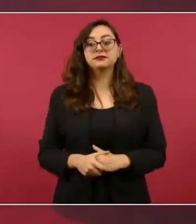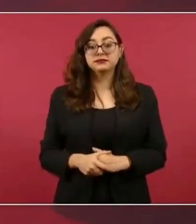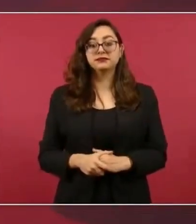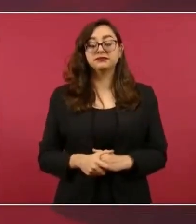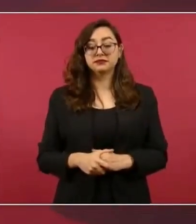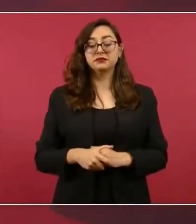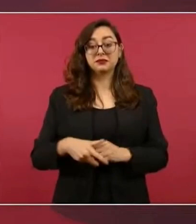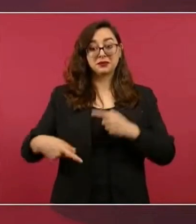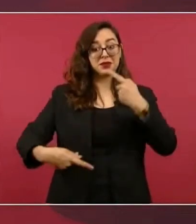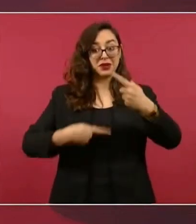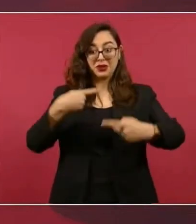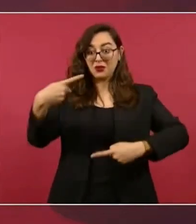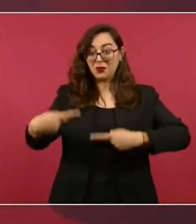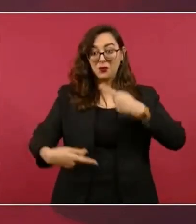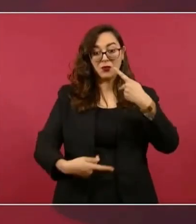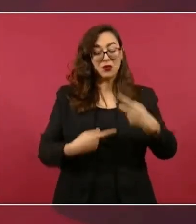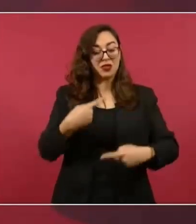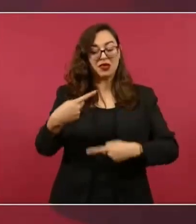para